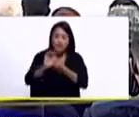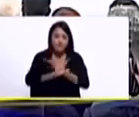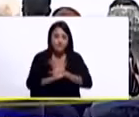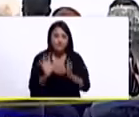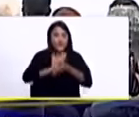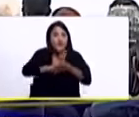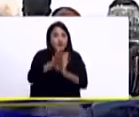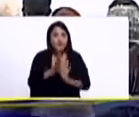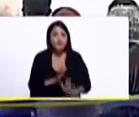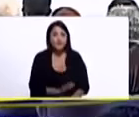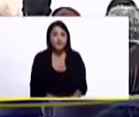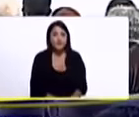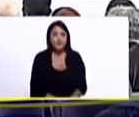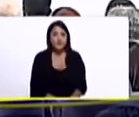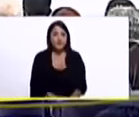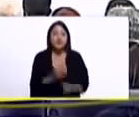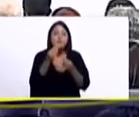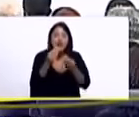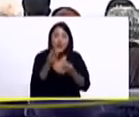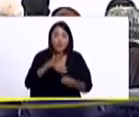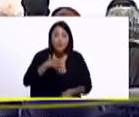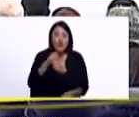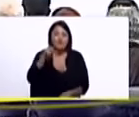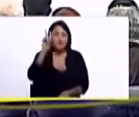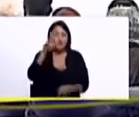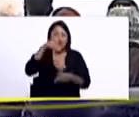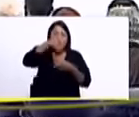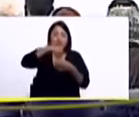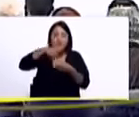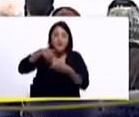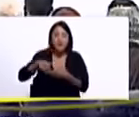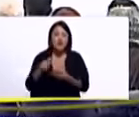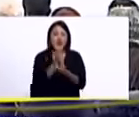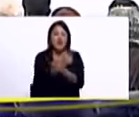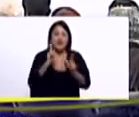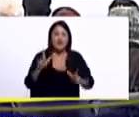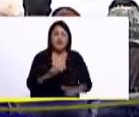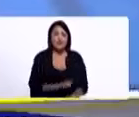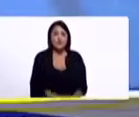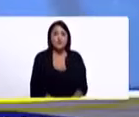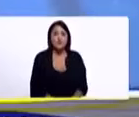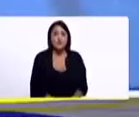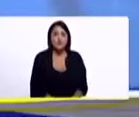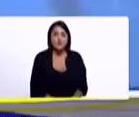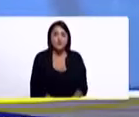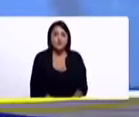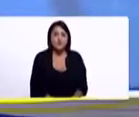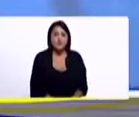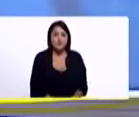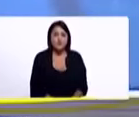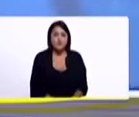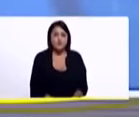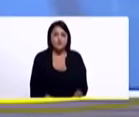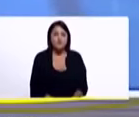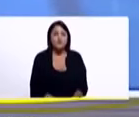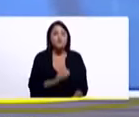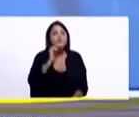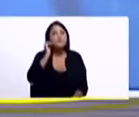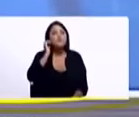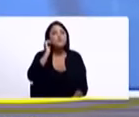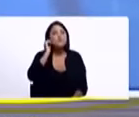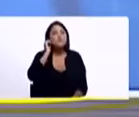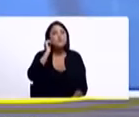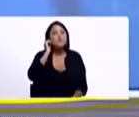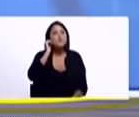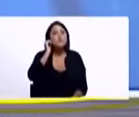sanciones, para tener elecciones libres de sanciones. Yo le dije, una vez que